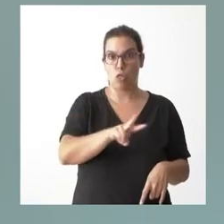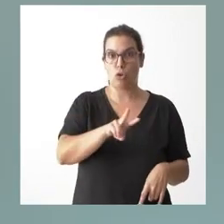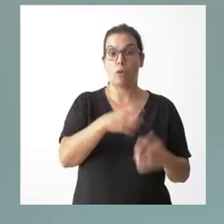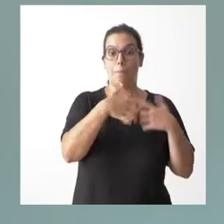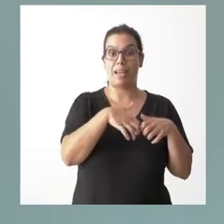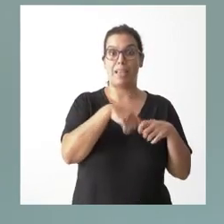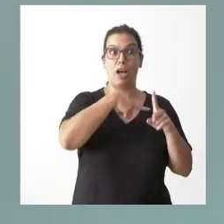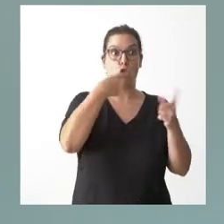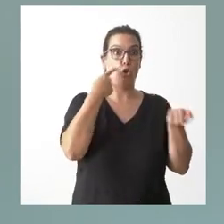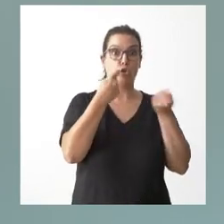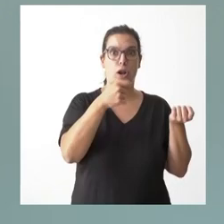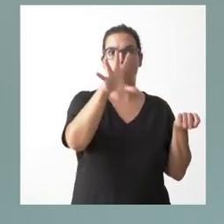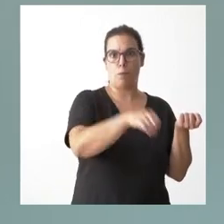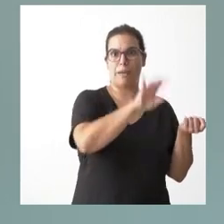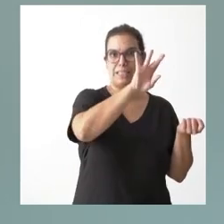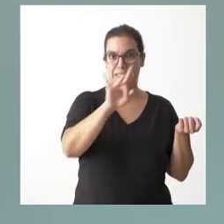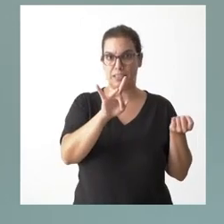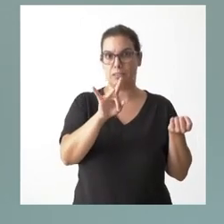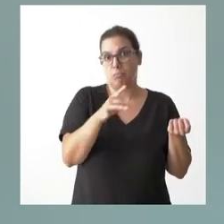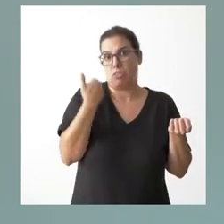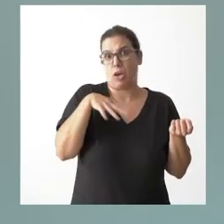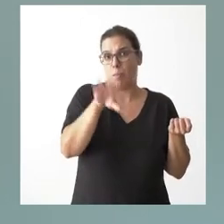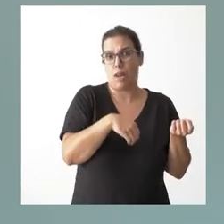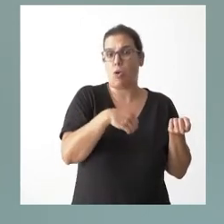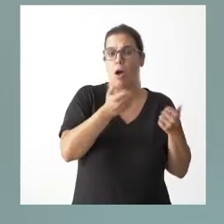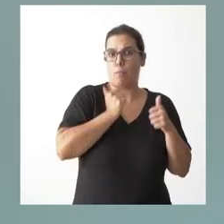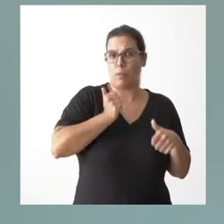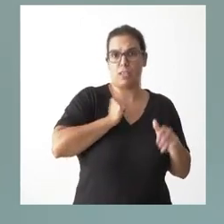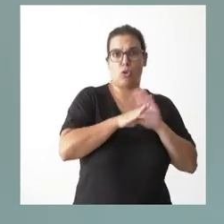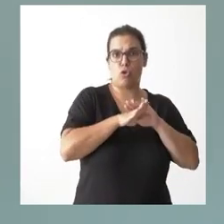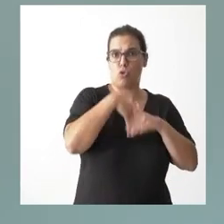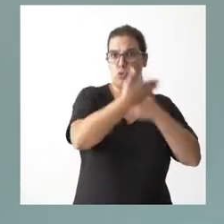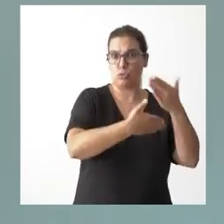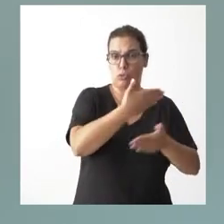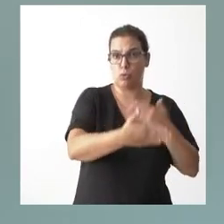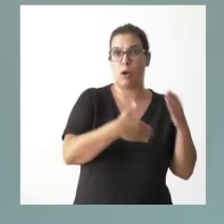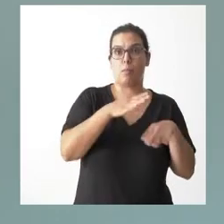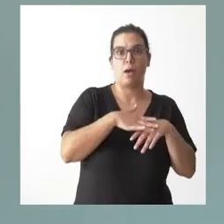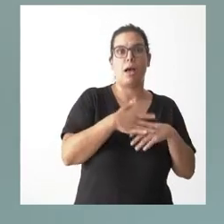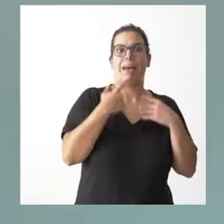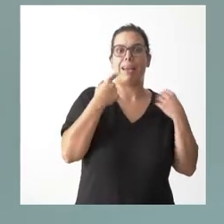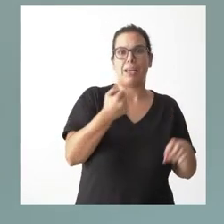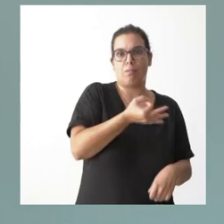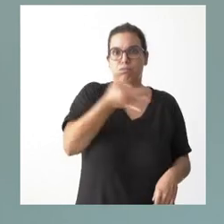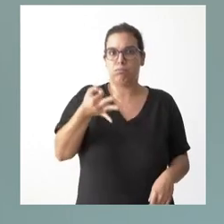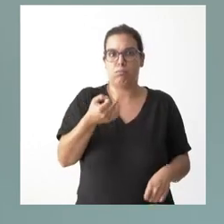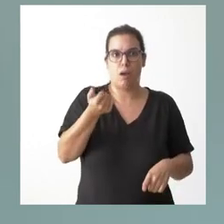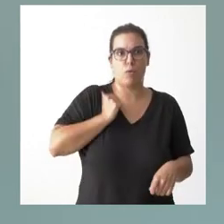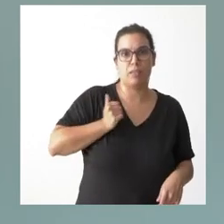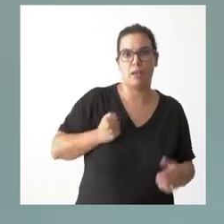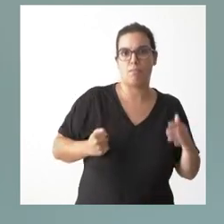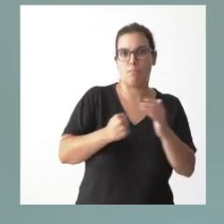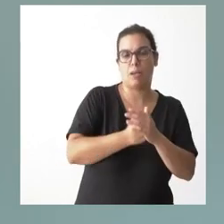para los centros y que, en este caso, también desde el punto de vista de la eficiencia energética y desde el punto de vista también de la